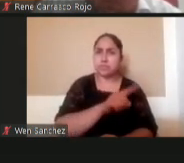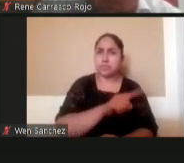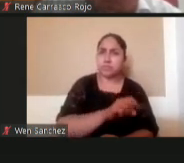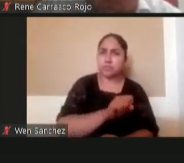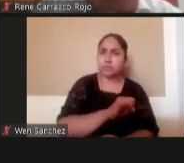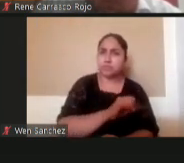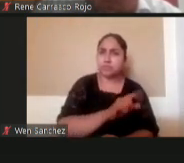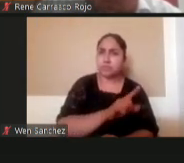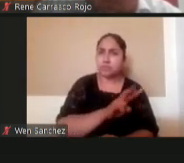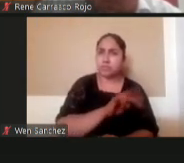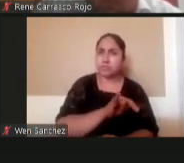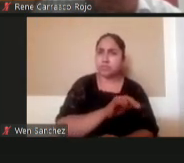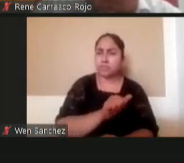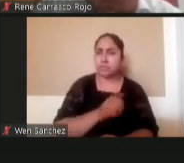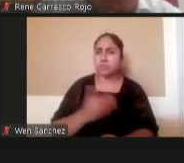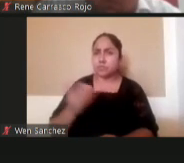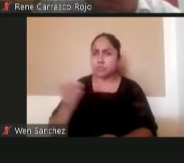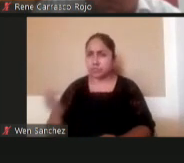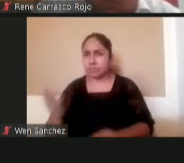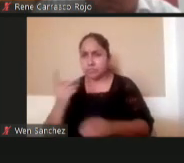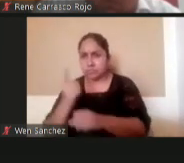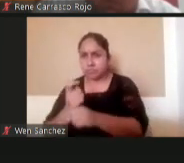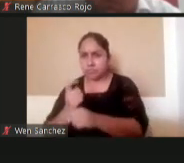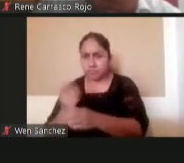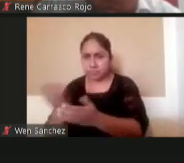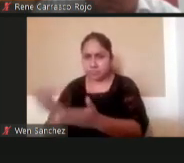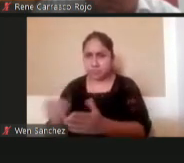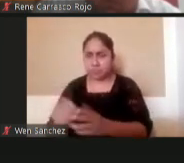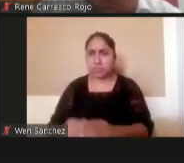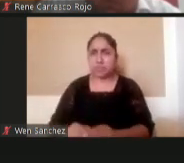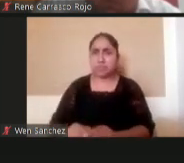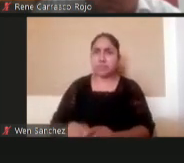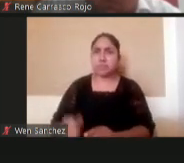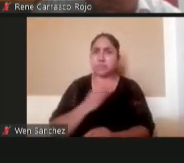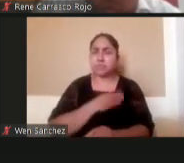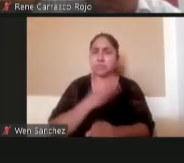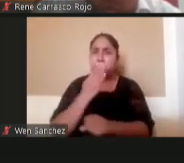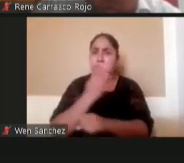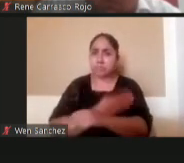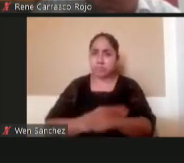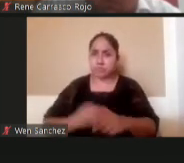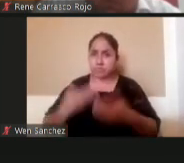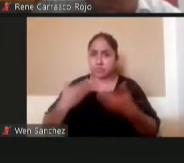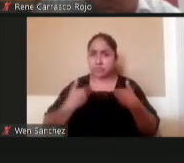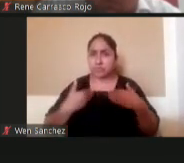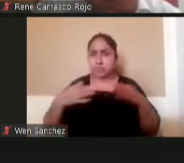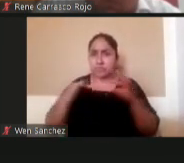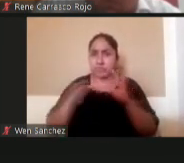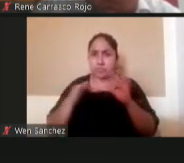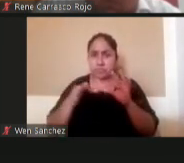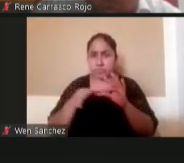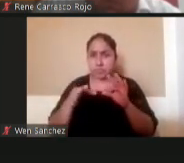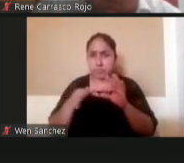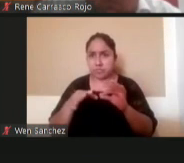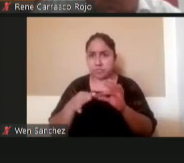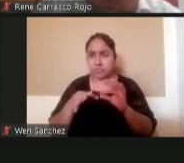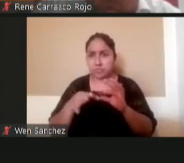escuchamos. Buenas tardes a todos. Yo quisiera comentar respecto a este tema, presidente,